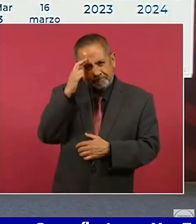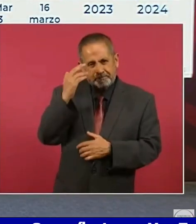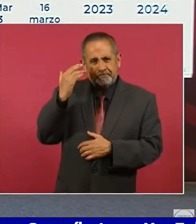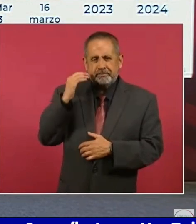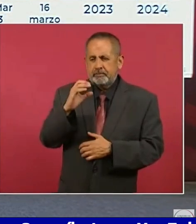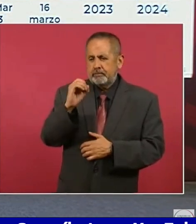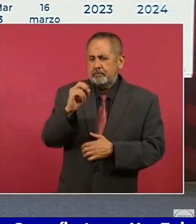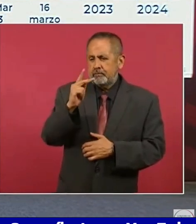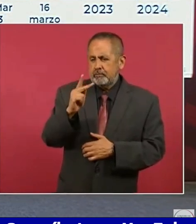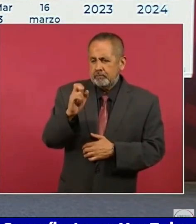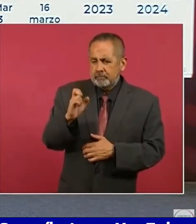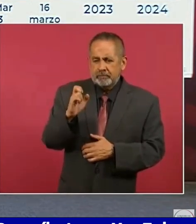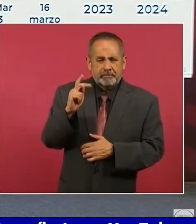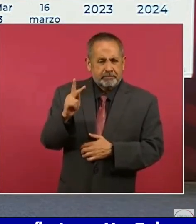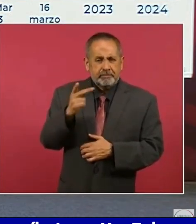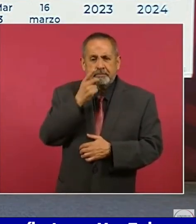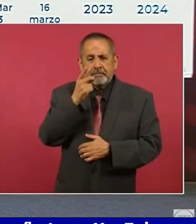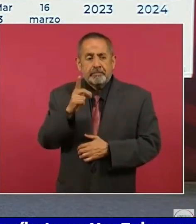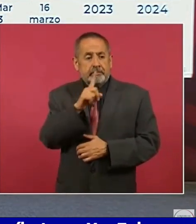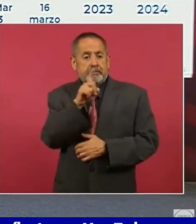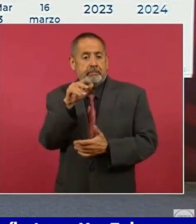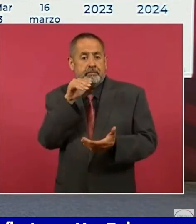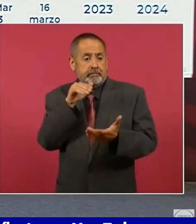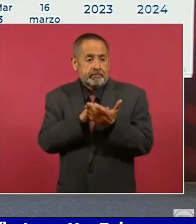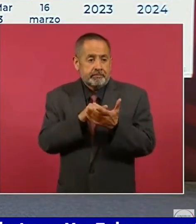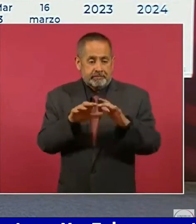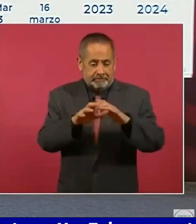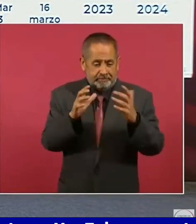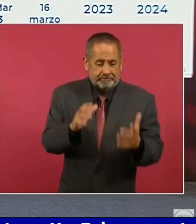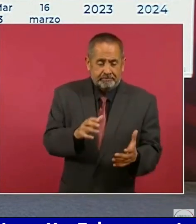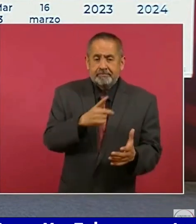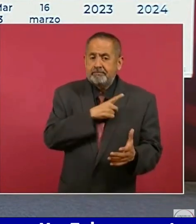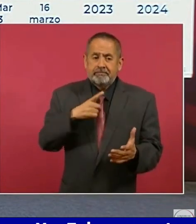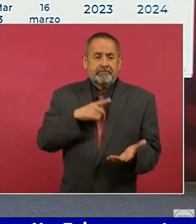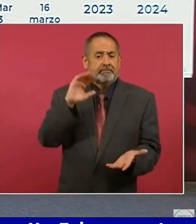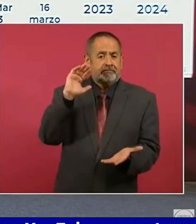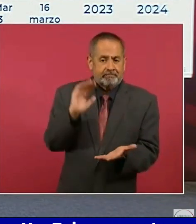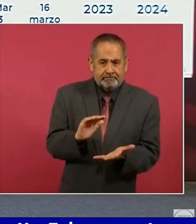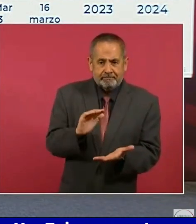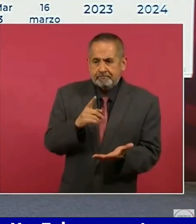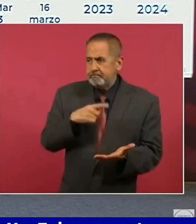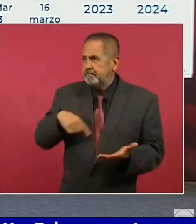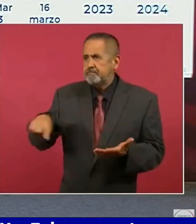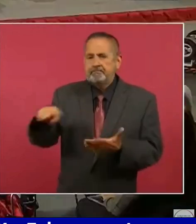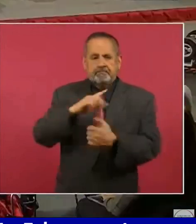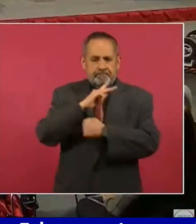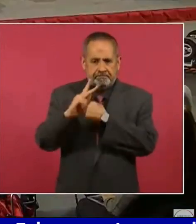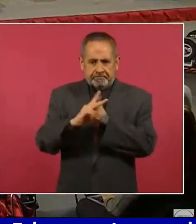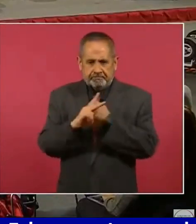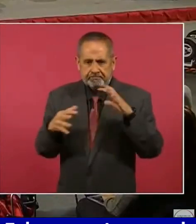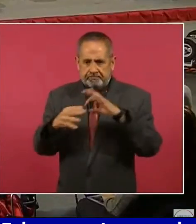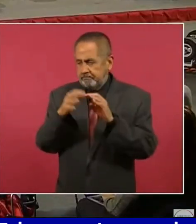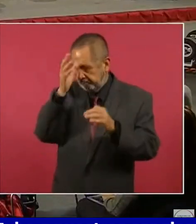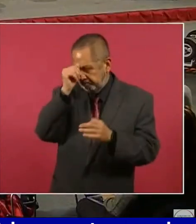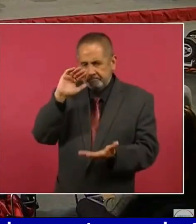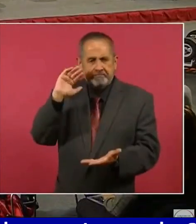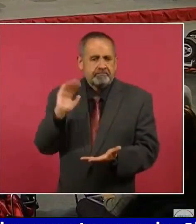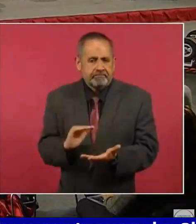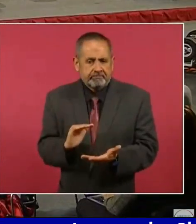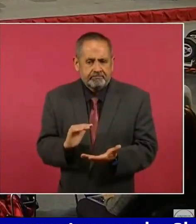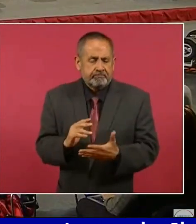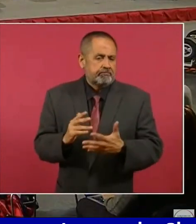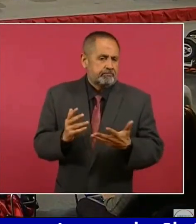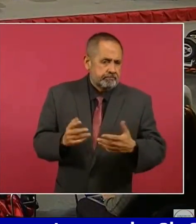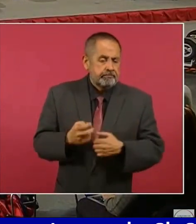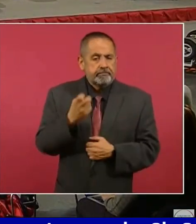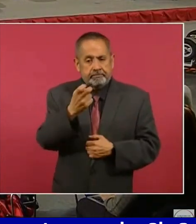para nuestro país durante 5 meses aproximadamente. Cuando analizamos esos 100 mil, mejor dicho, cuando